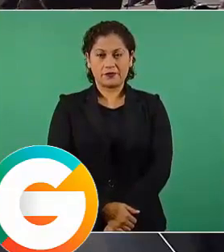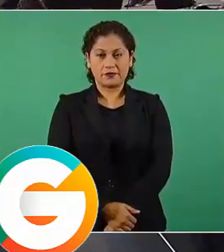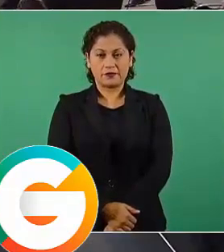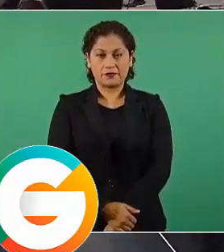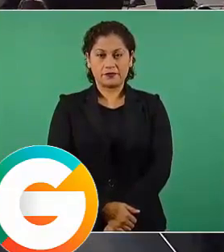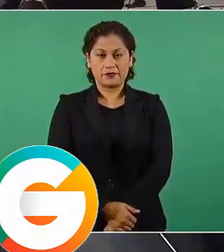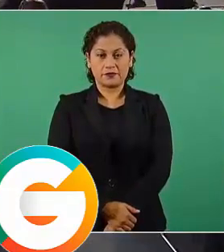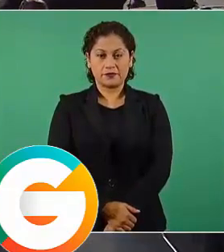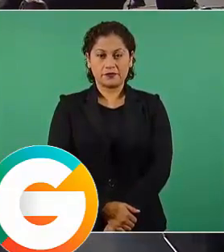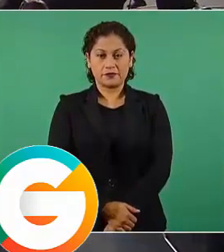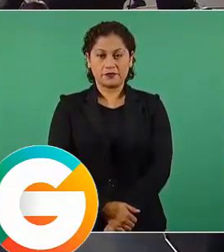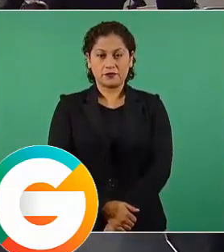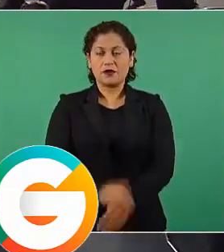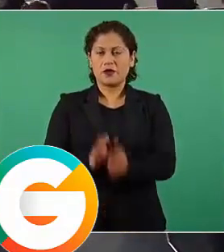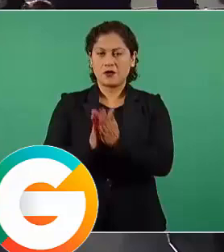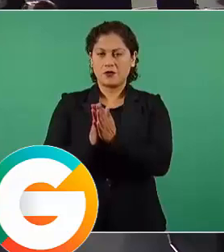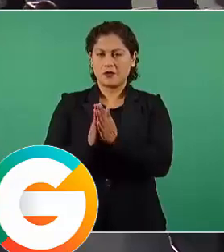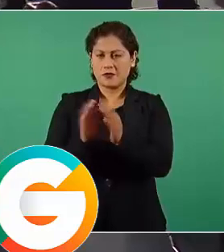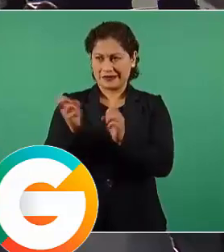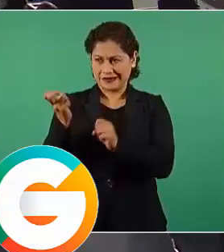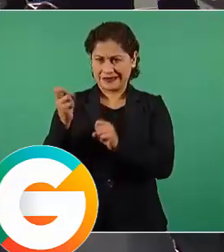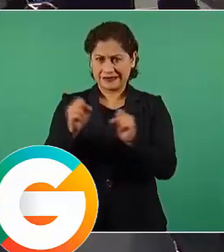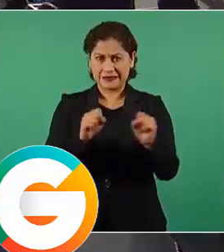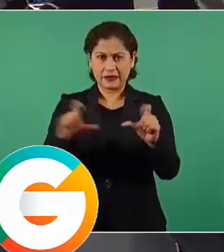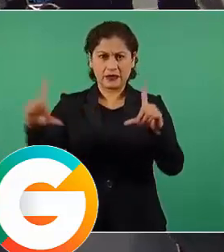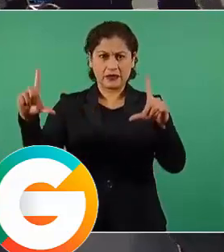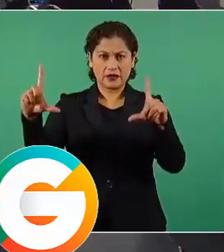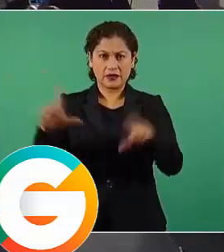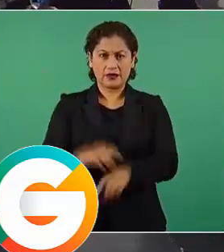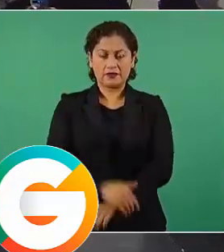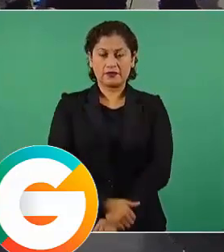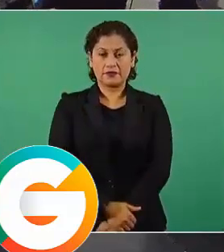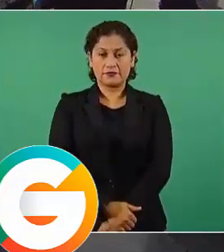¿Esta no la puedes hacer grande?